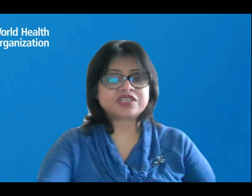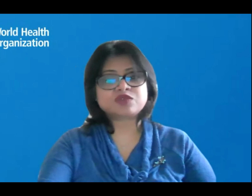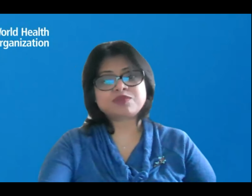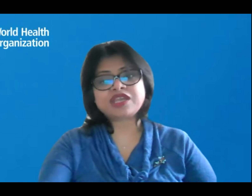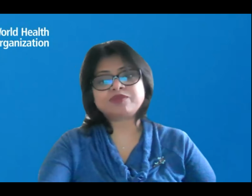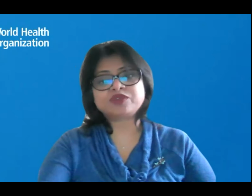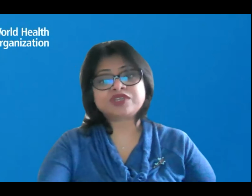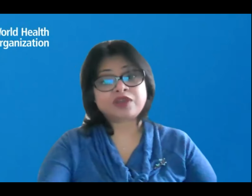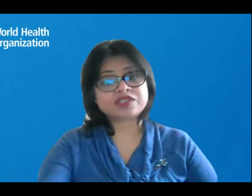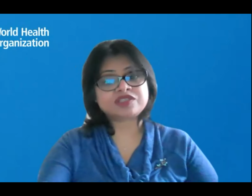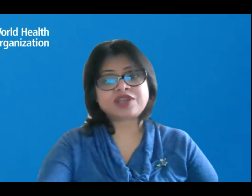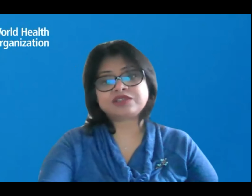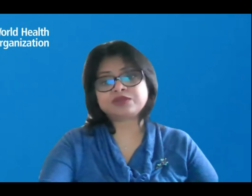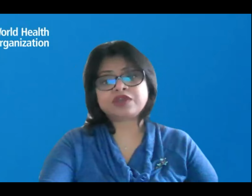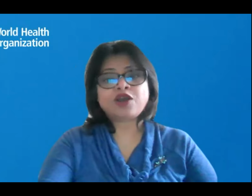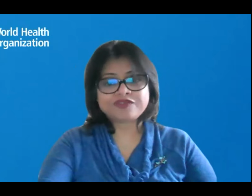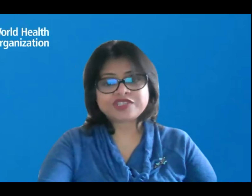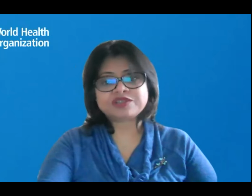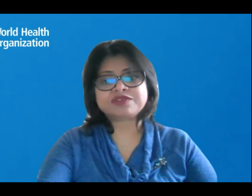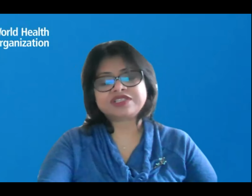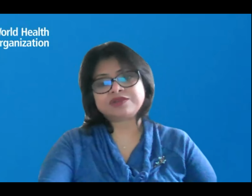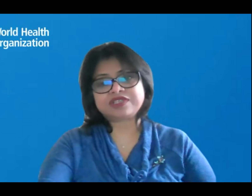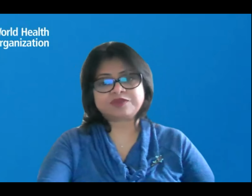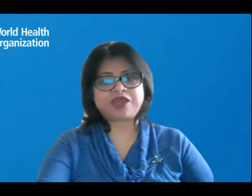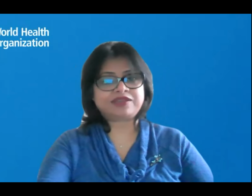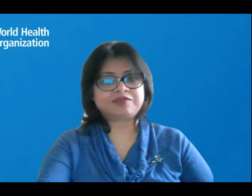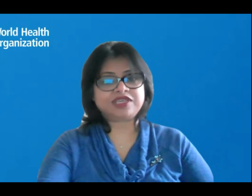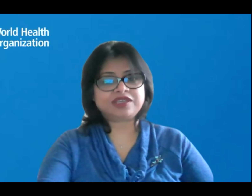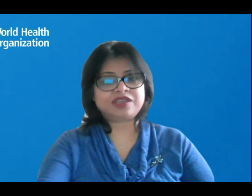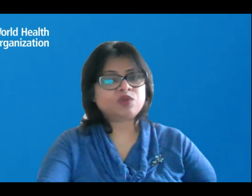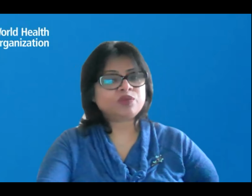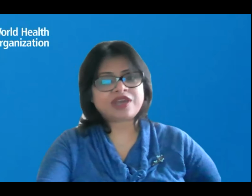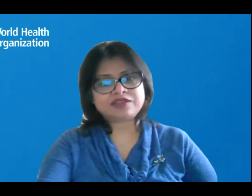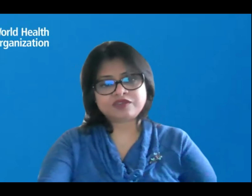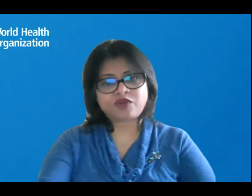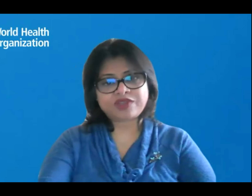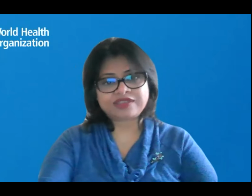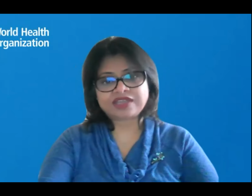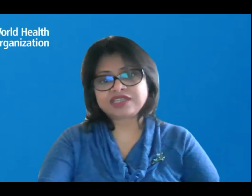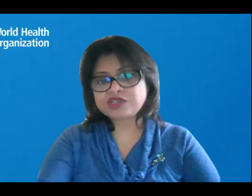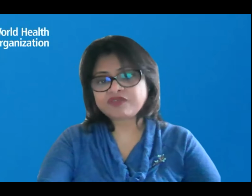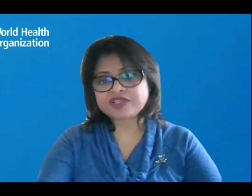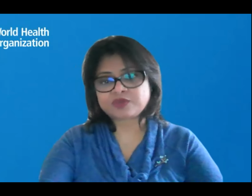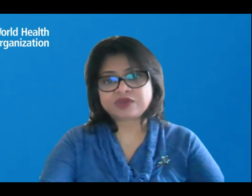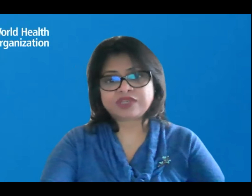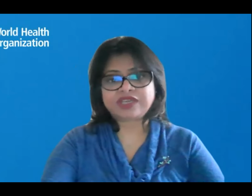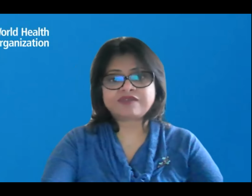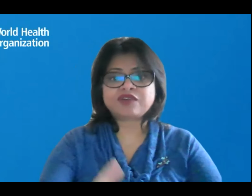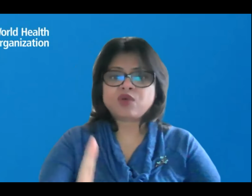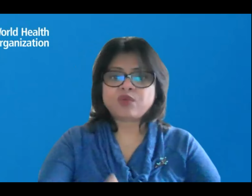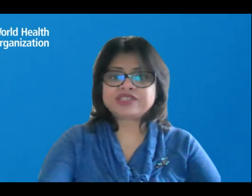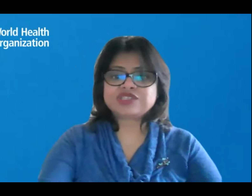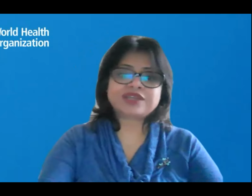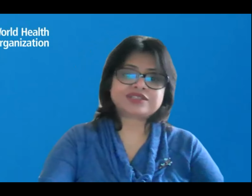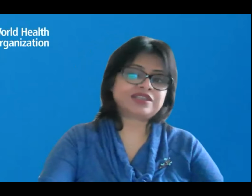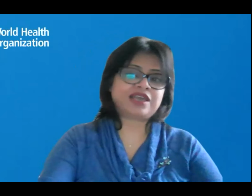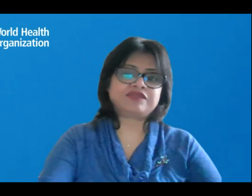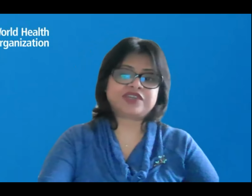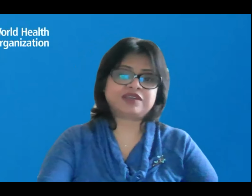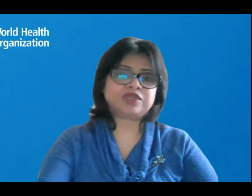vidas, reducir el sufrimiento y también recuperar la niñez perdida de los niños de esta